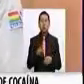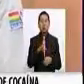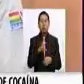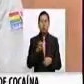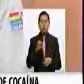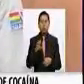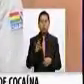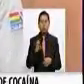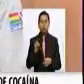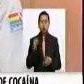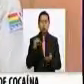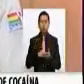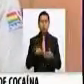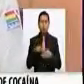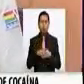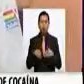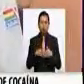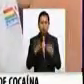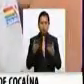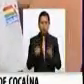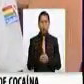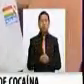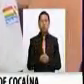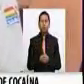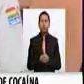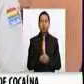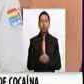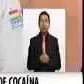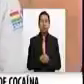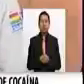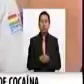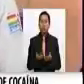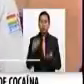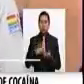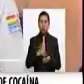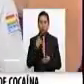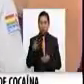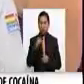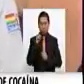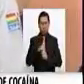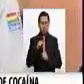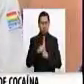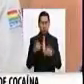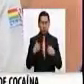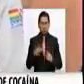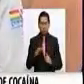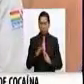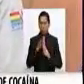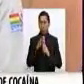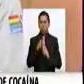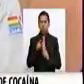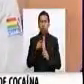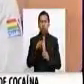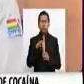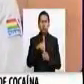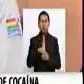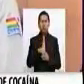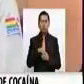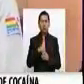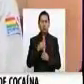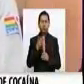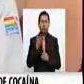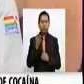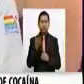580 mil dólares americanos una vez más reitero fue un trabajo especialmente en el el